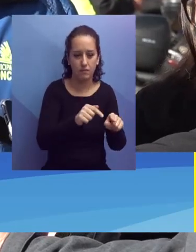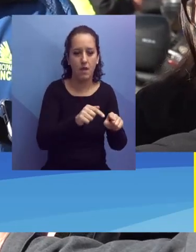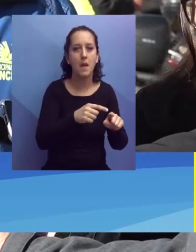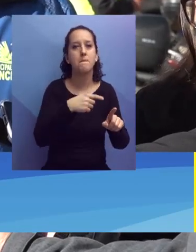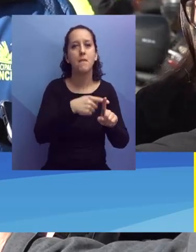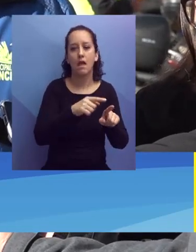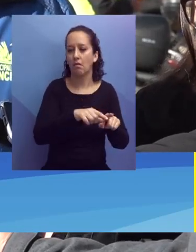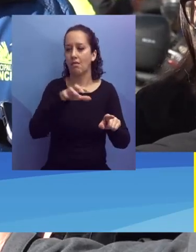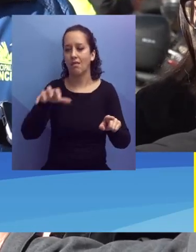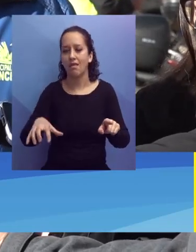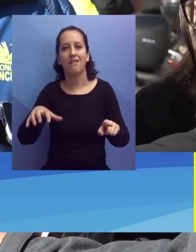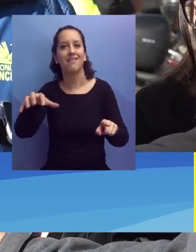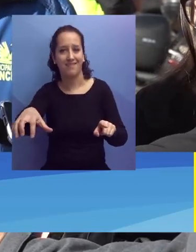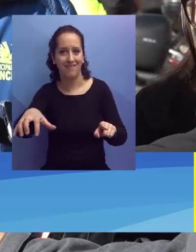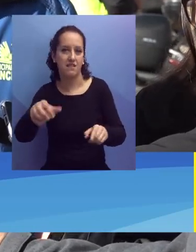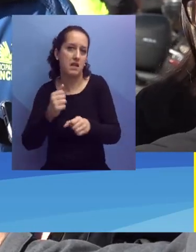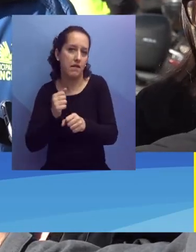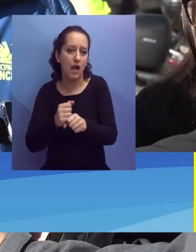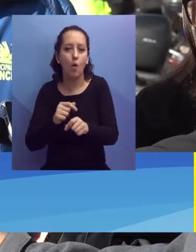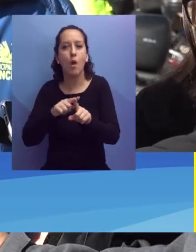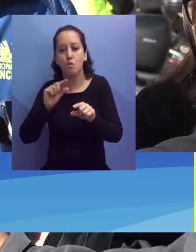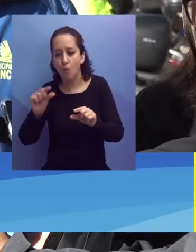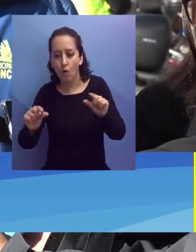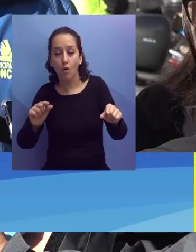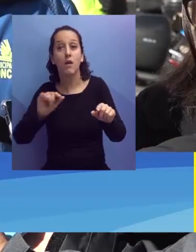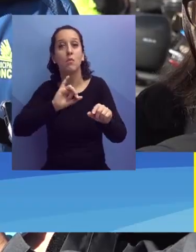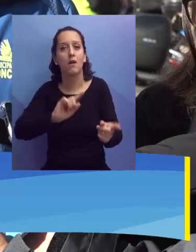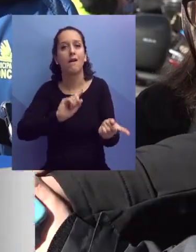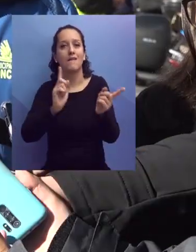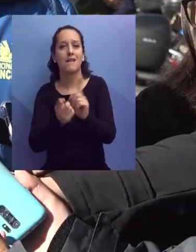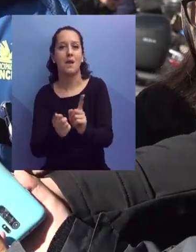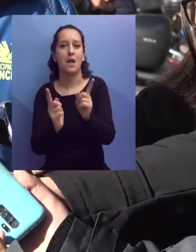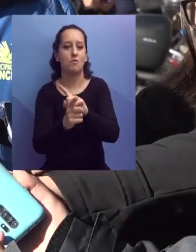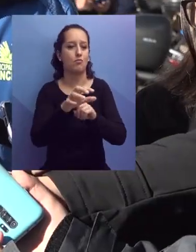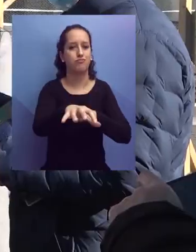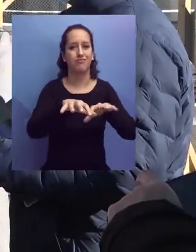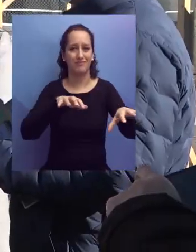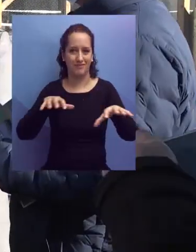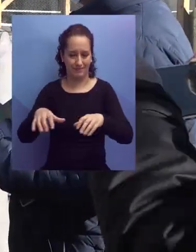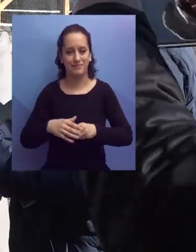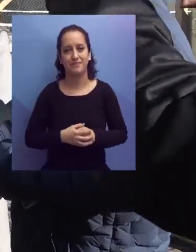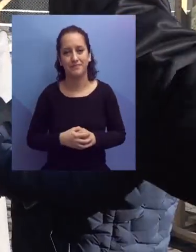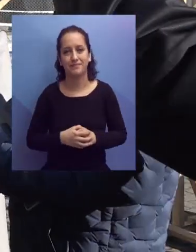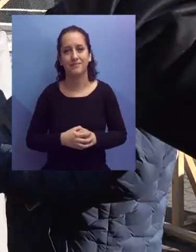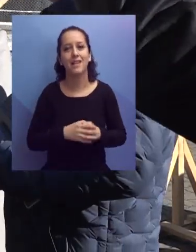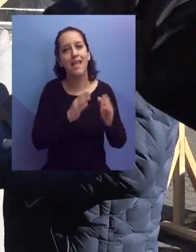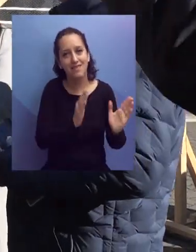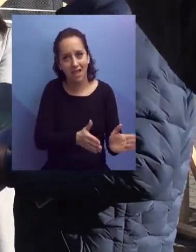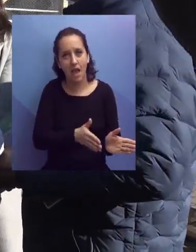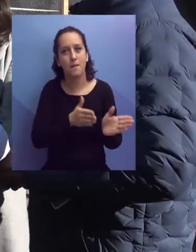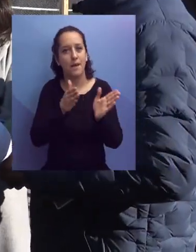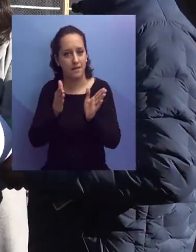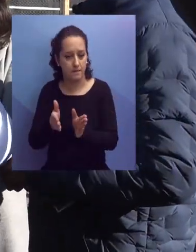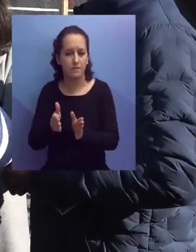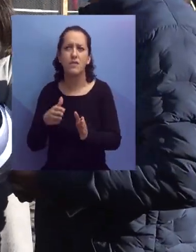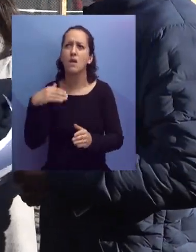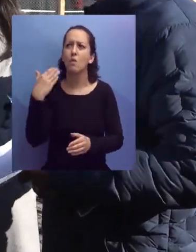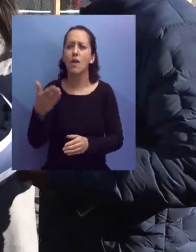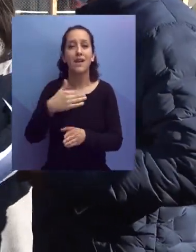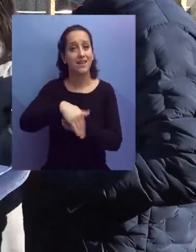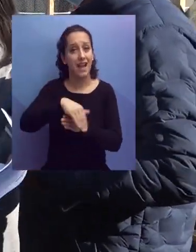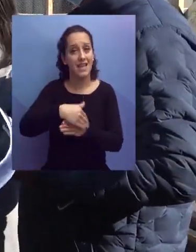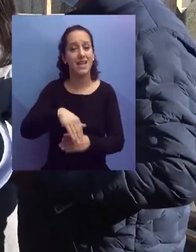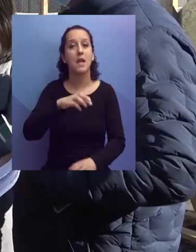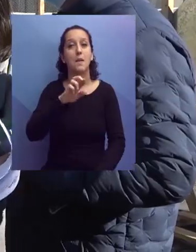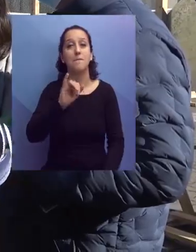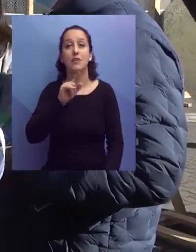y también con las islas que tenemos en los otros sectores en torno a la plaza. Según la planificación por etapas, luego viene